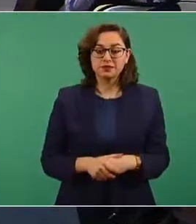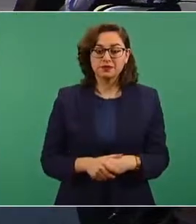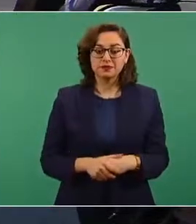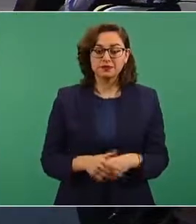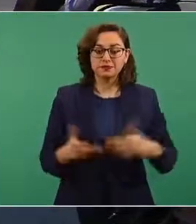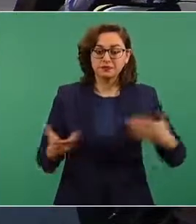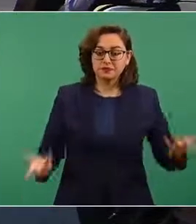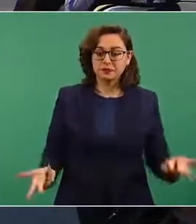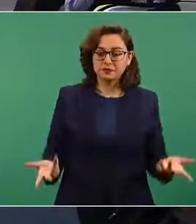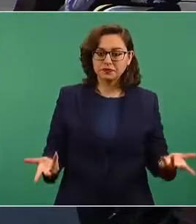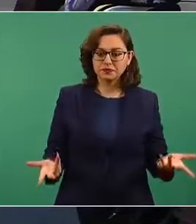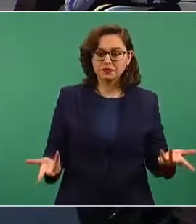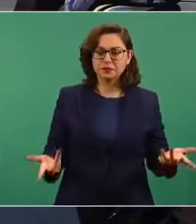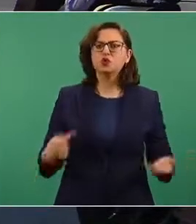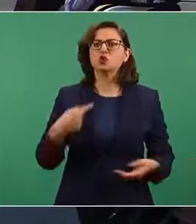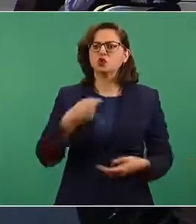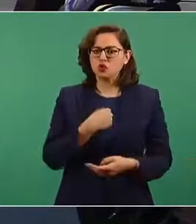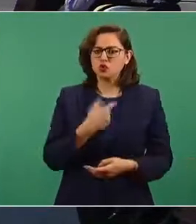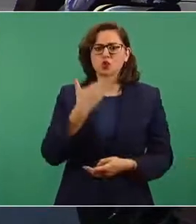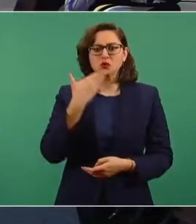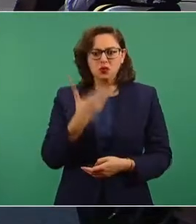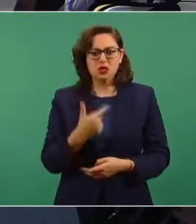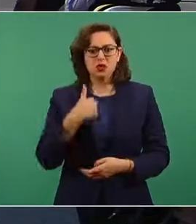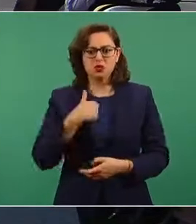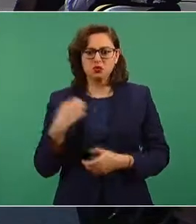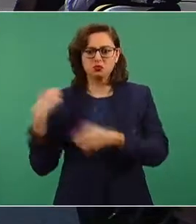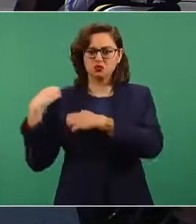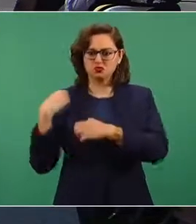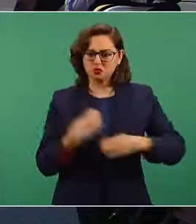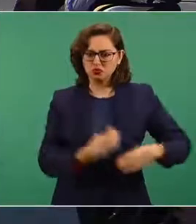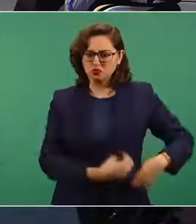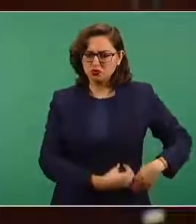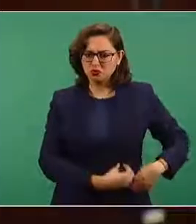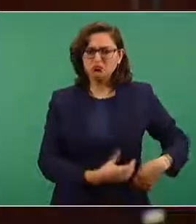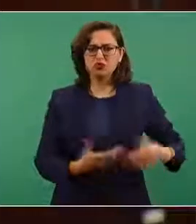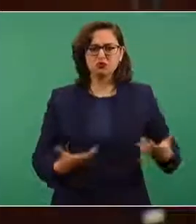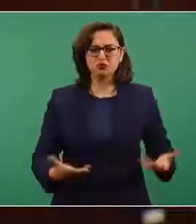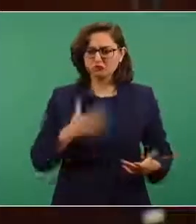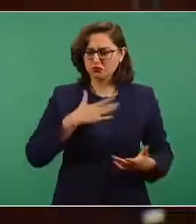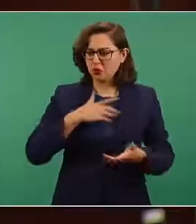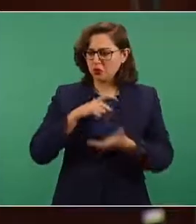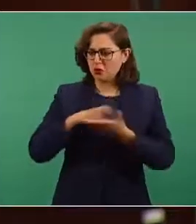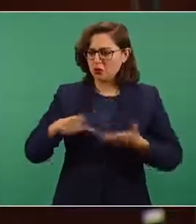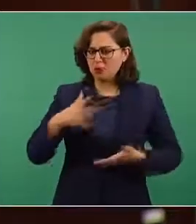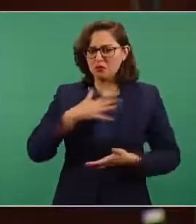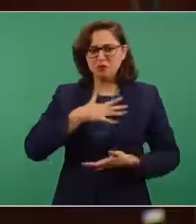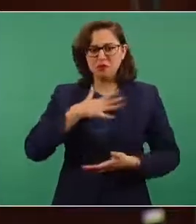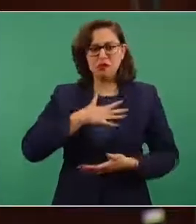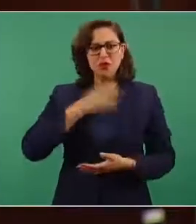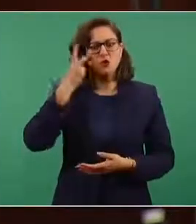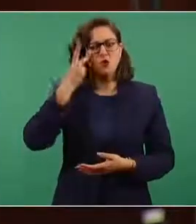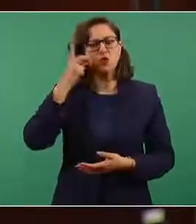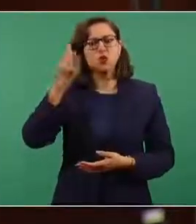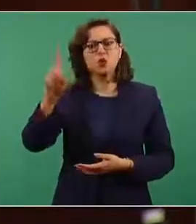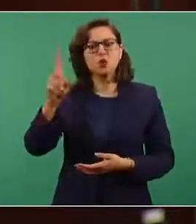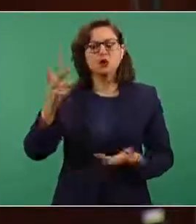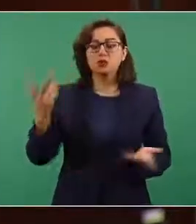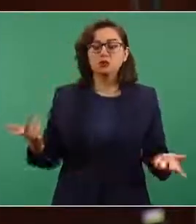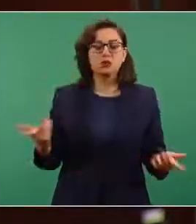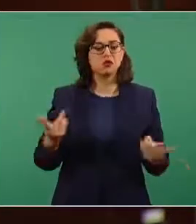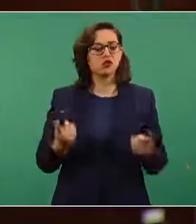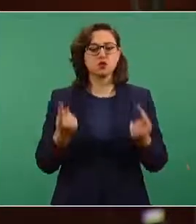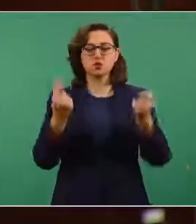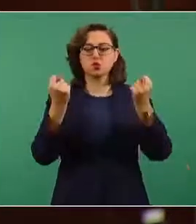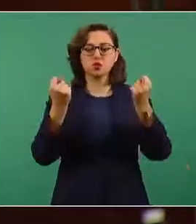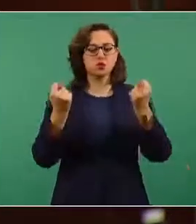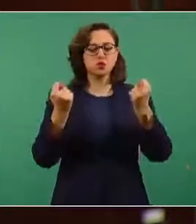que yo iba bien, que yo llevaba puesto el cinturón, que yo compré este vehículo de buena fe. Y eso no importa, él